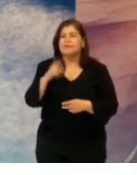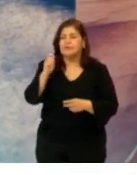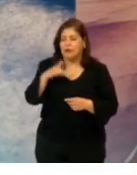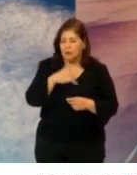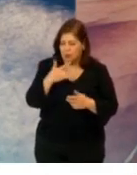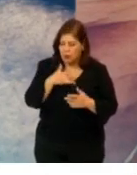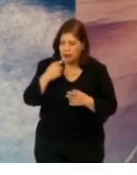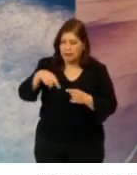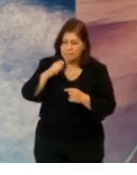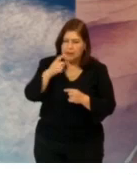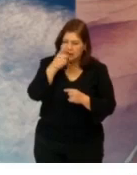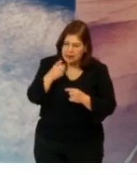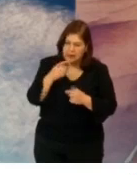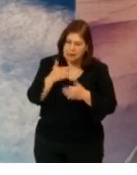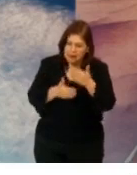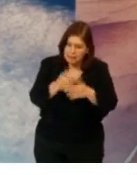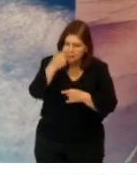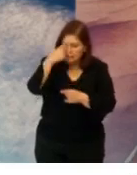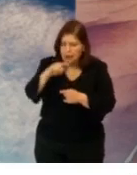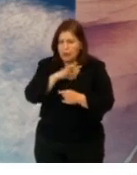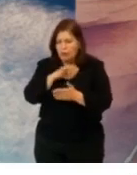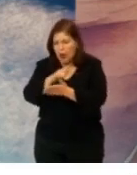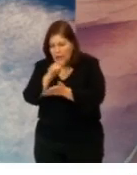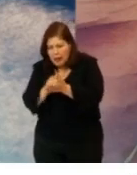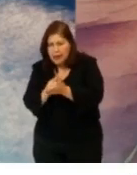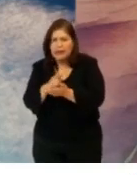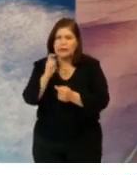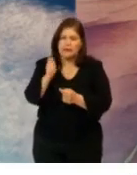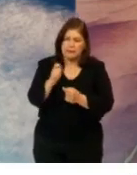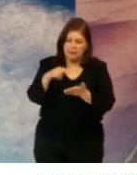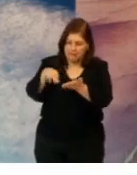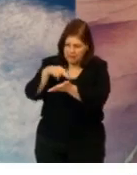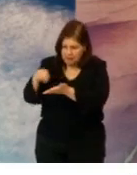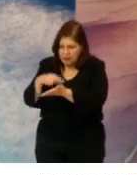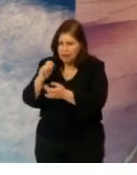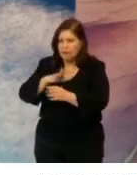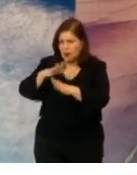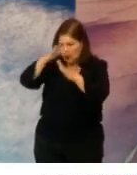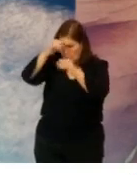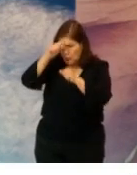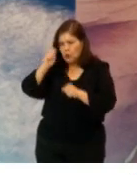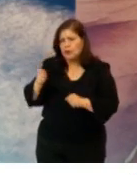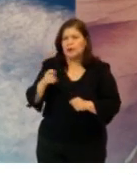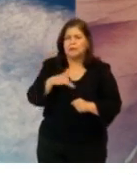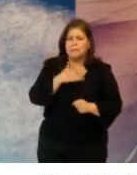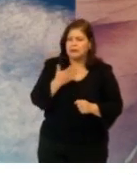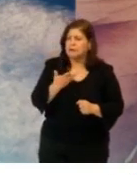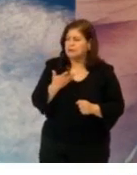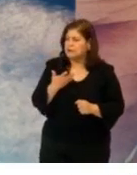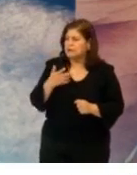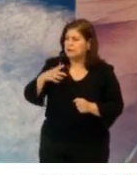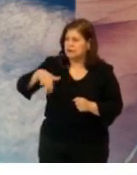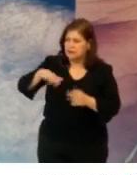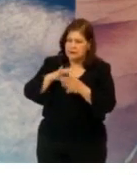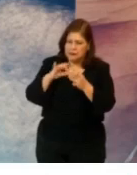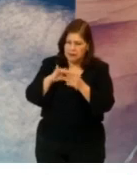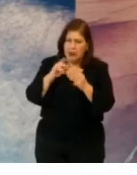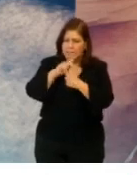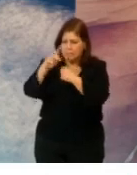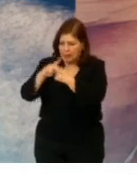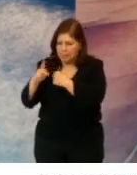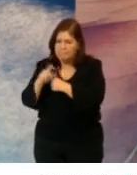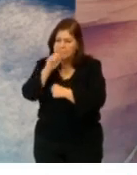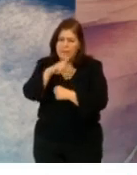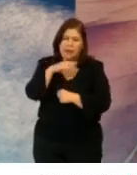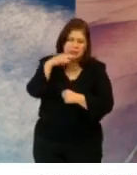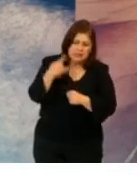públicas, logra sacar adelante proyectos de ley, logra que se firmen y ratifiquen tratados como el Acuerdo de Escazú, que afecta directamente a países como nuestro, en